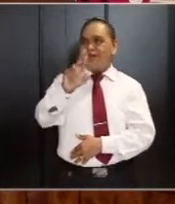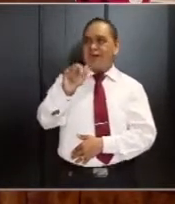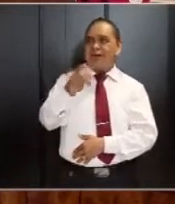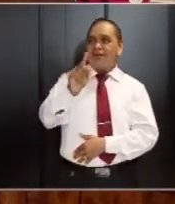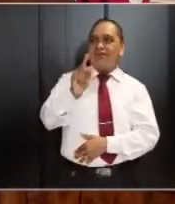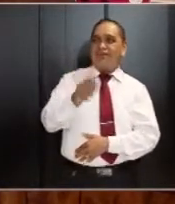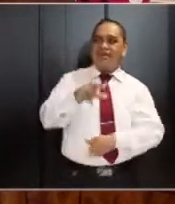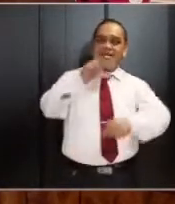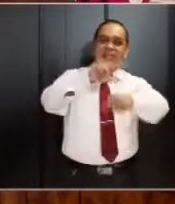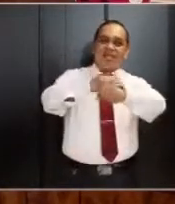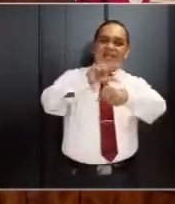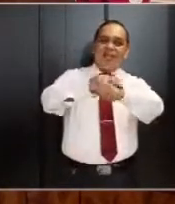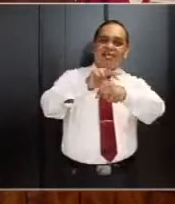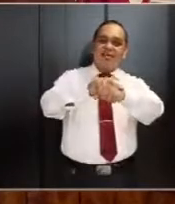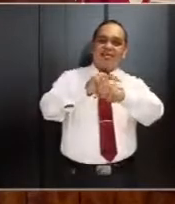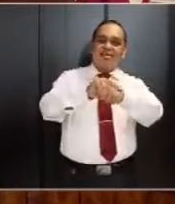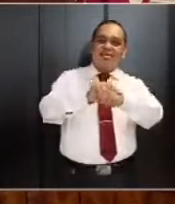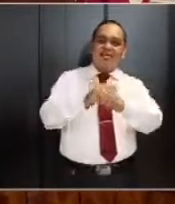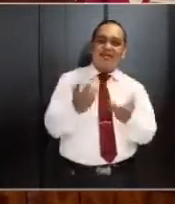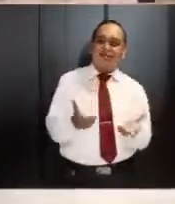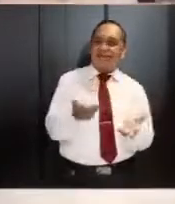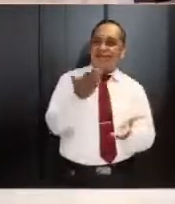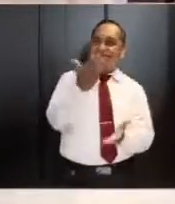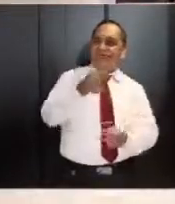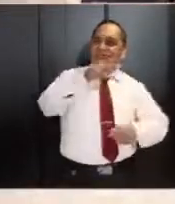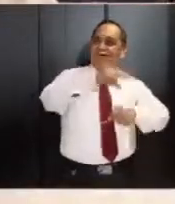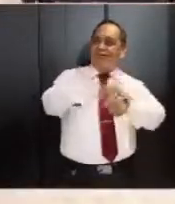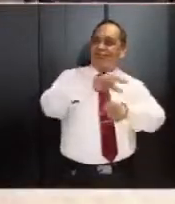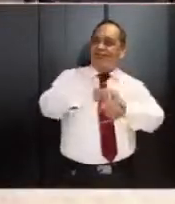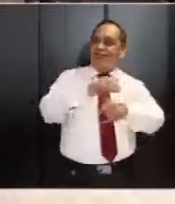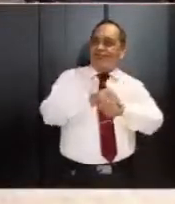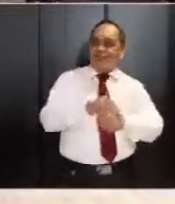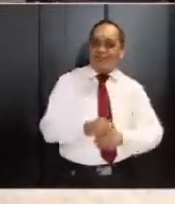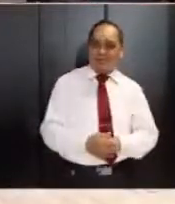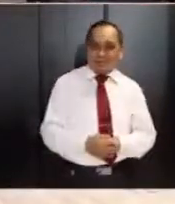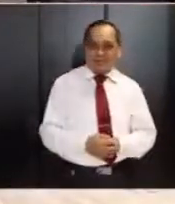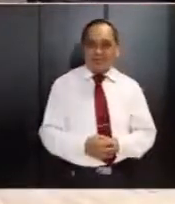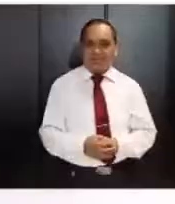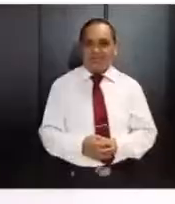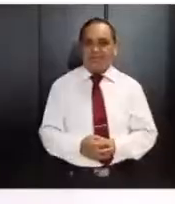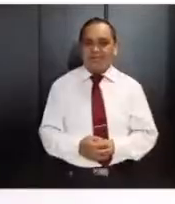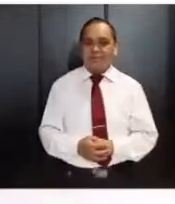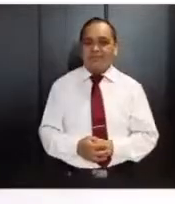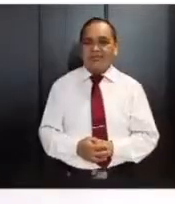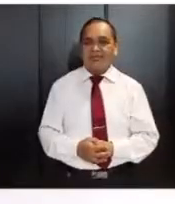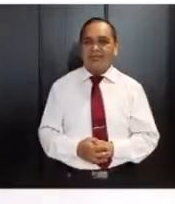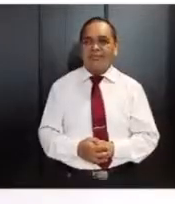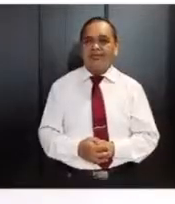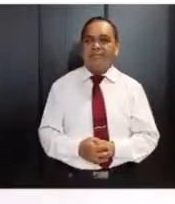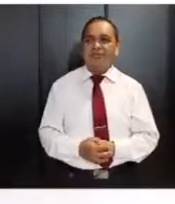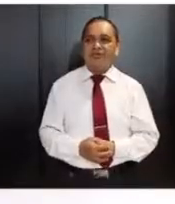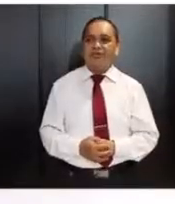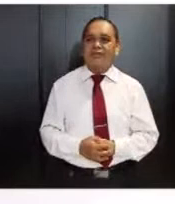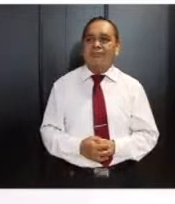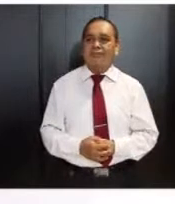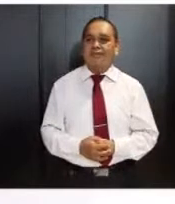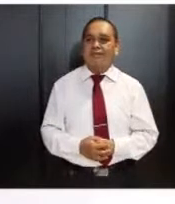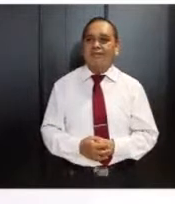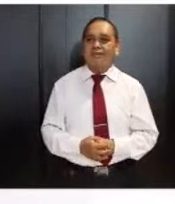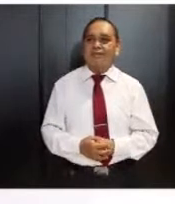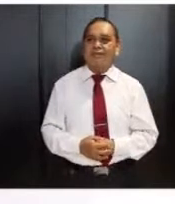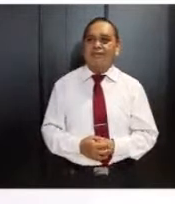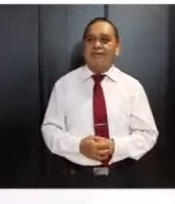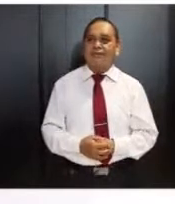médico? ¡Ay, qué lindo! Estás guapísimo, están dando ganas de darte un beso. Gracias, mi